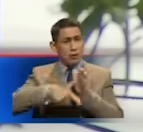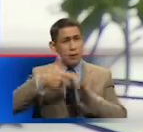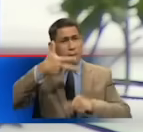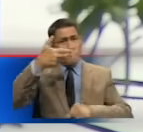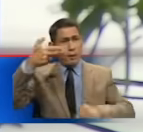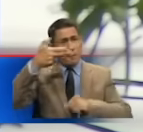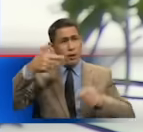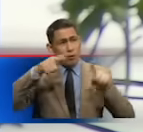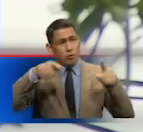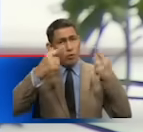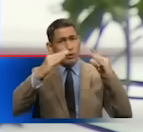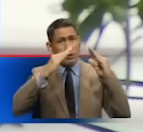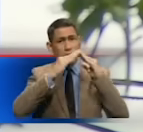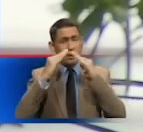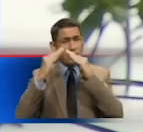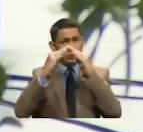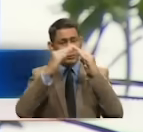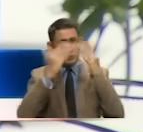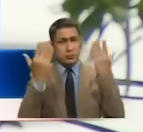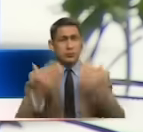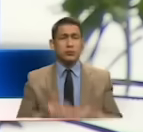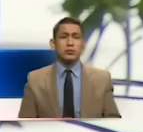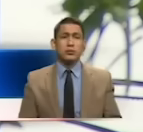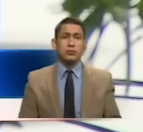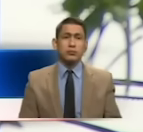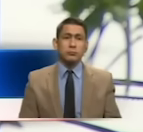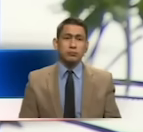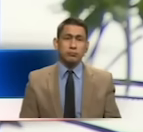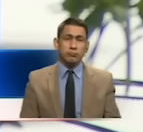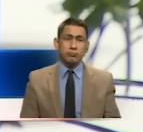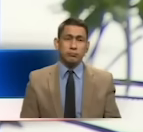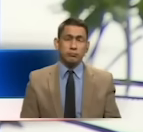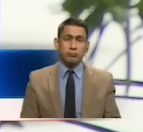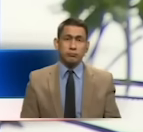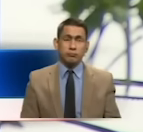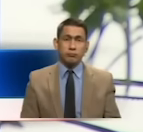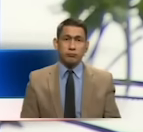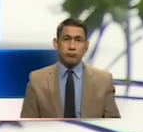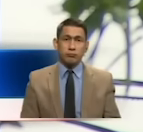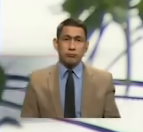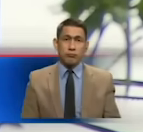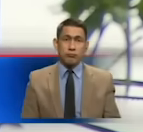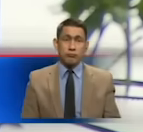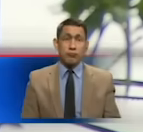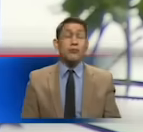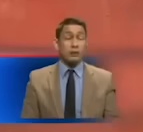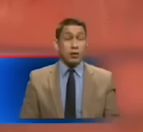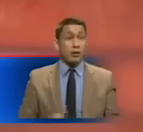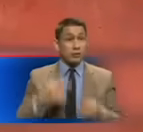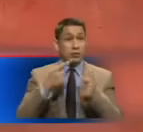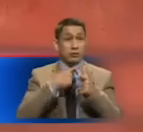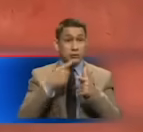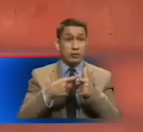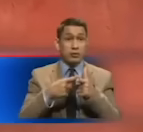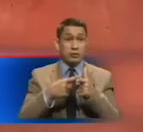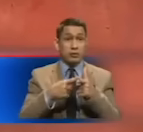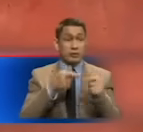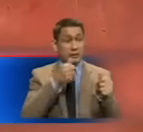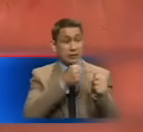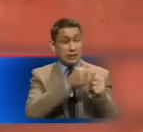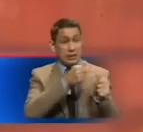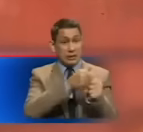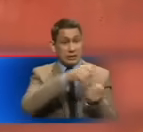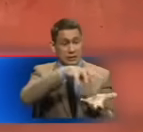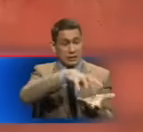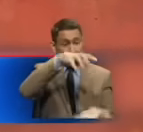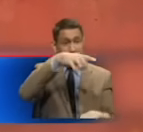casas. Entonces dispararon para adentro y una bala entró a la casa, traspasó la cocina, la pared un poco más y le da al gas. Al gas